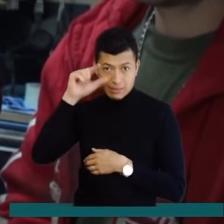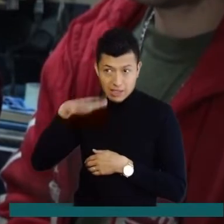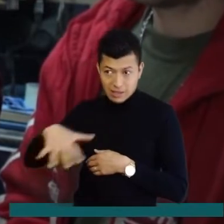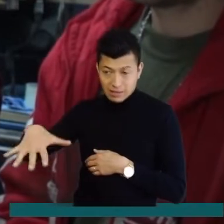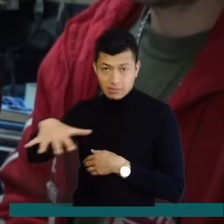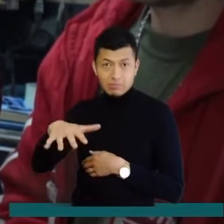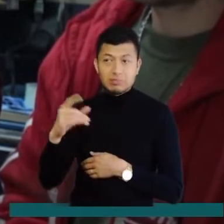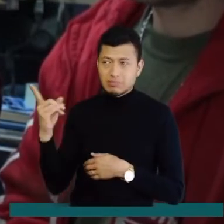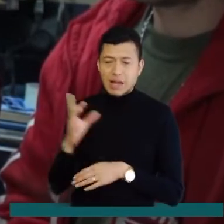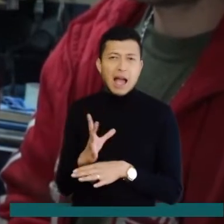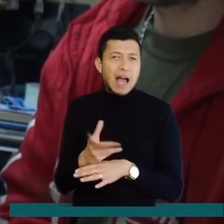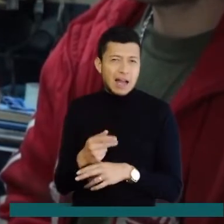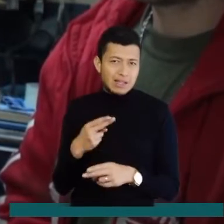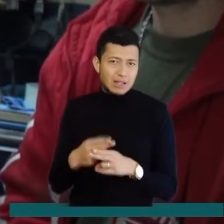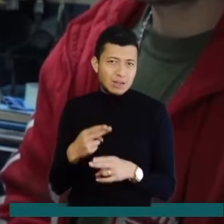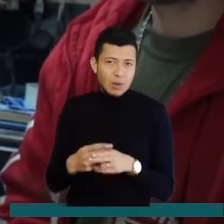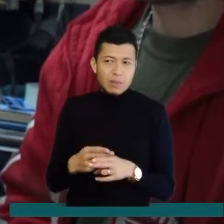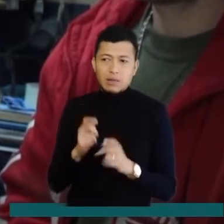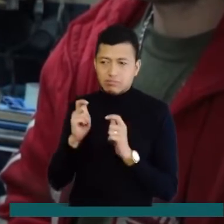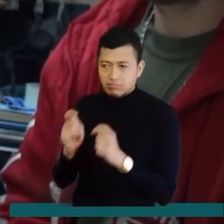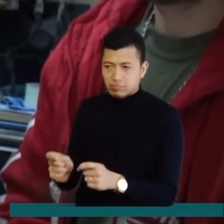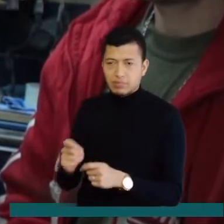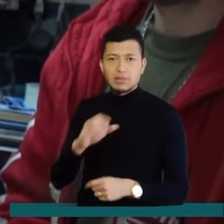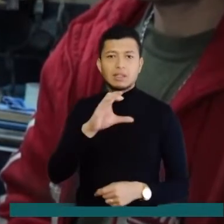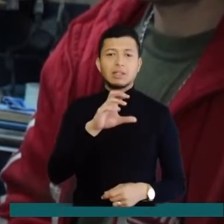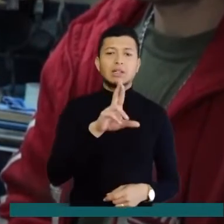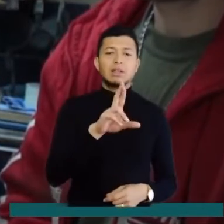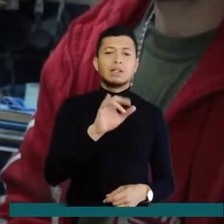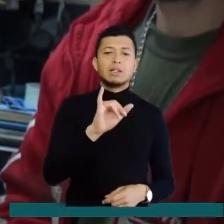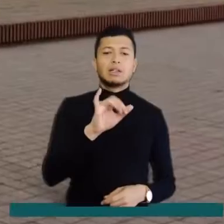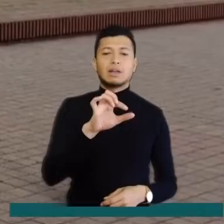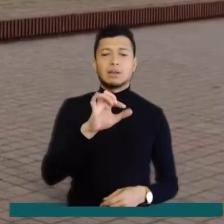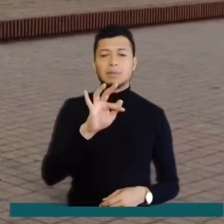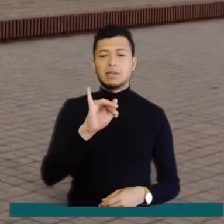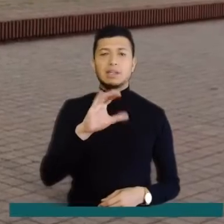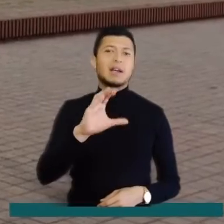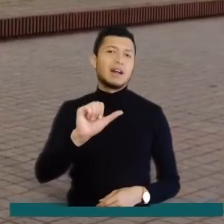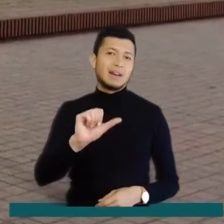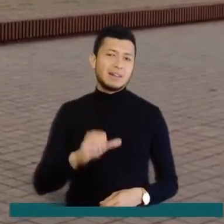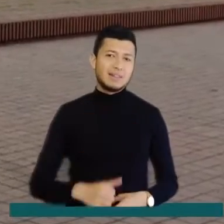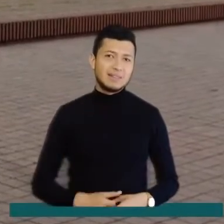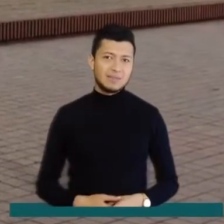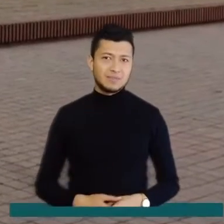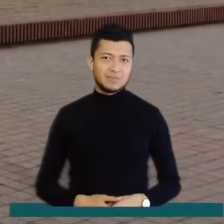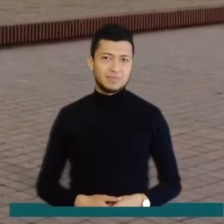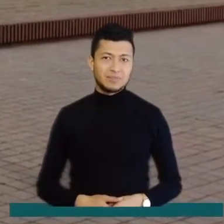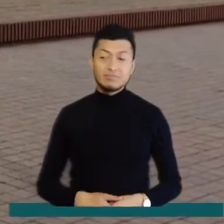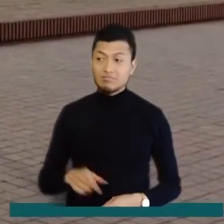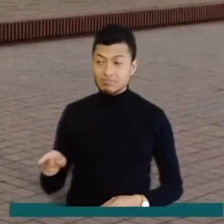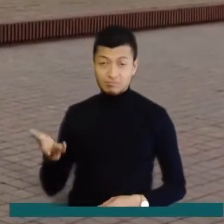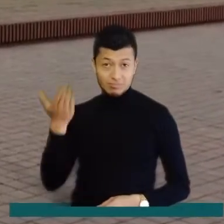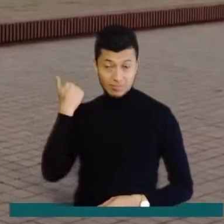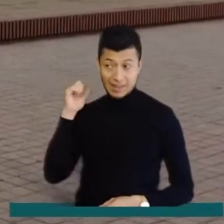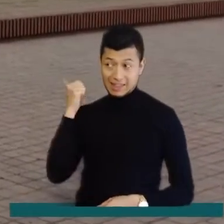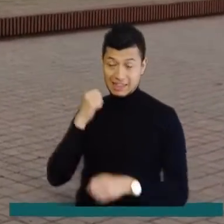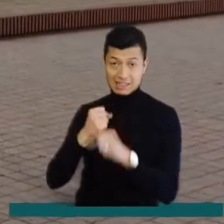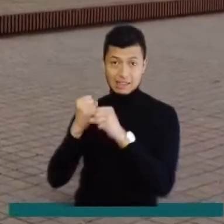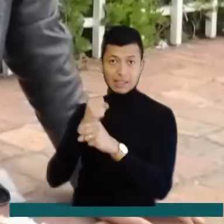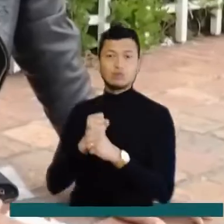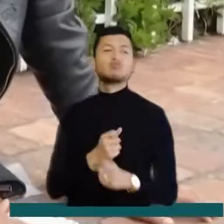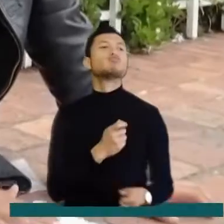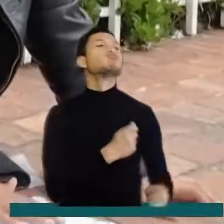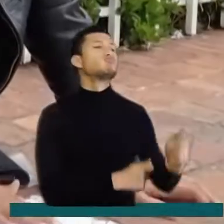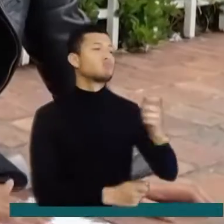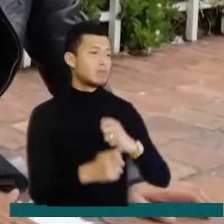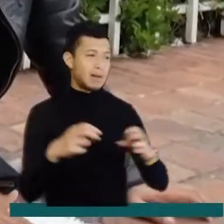esmeraldas. A este arte se le conoce con el nombre de clíptica. Y es que también, hace más de una década era común ver comerciantes